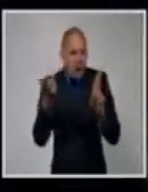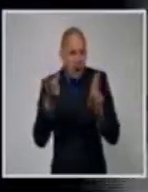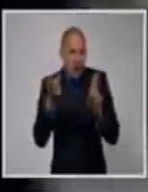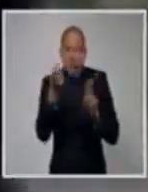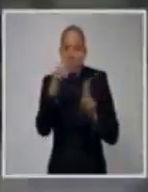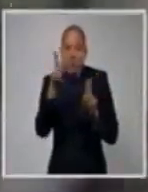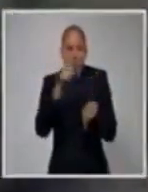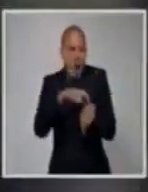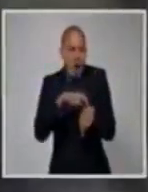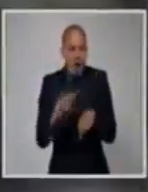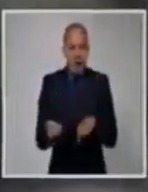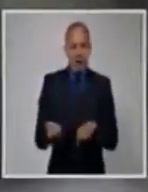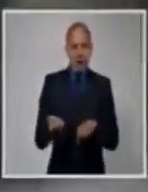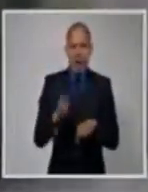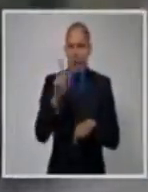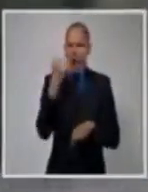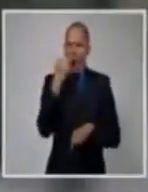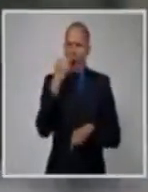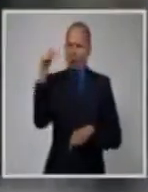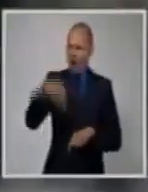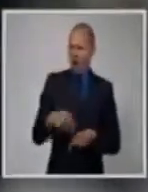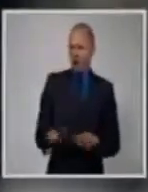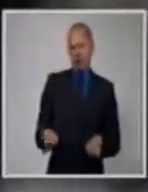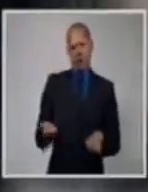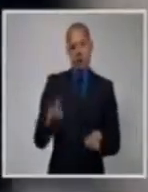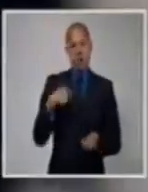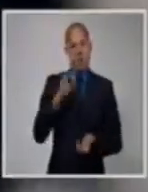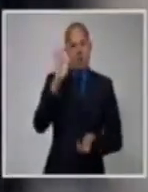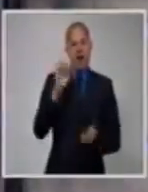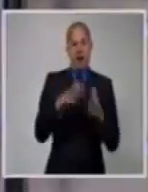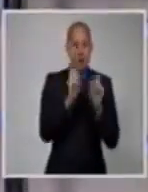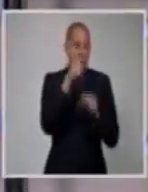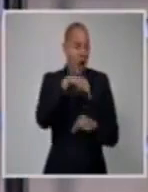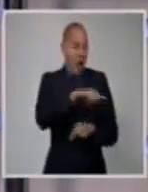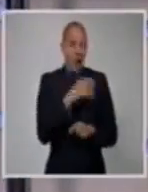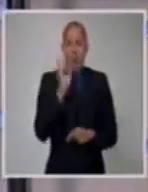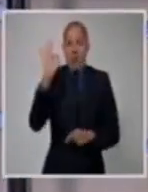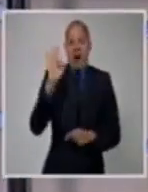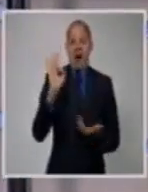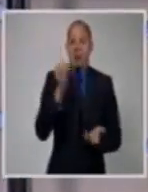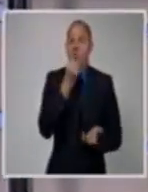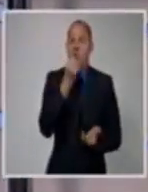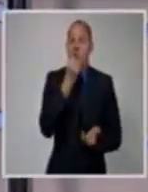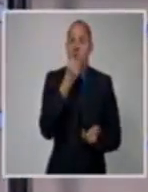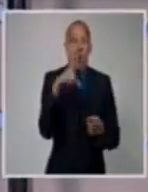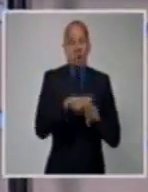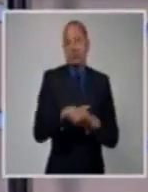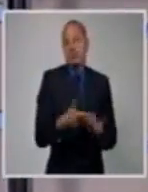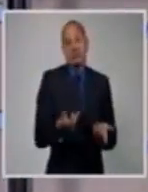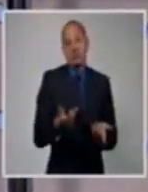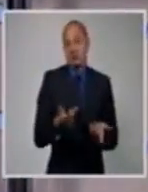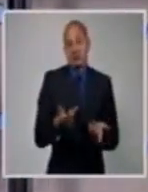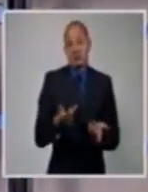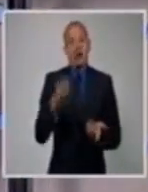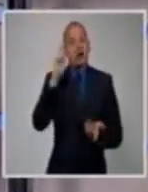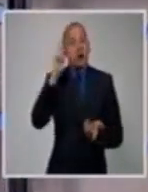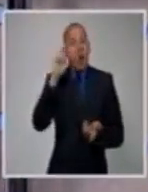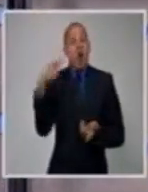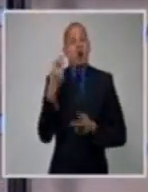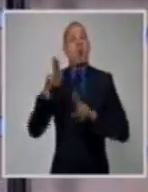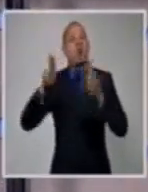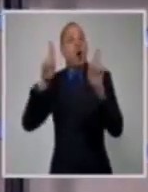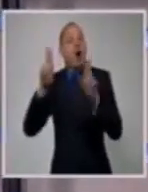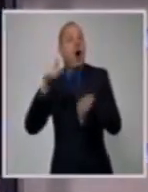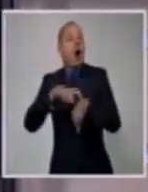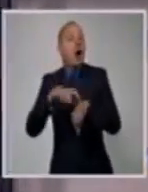A las doce del día que estén aquí en el Consejo, tú y Camila, cuando yo estoy en medio de la reunión, yo no lo voy a interrumpir para ver un grupo de personas que además no fue lo que acotamos. Ok, a las